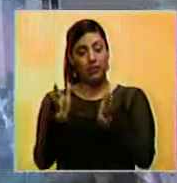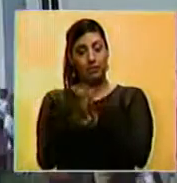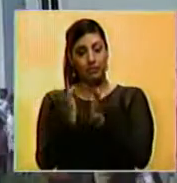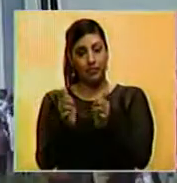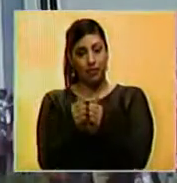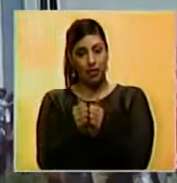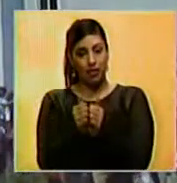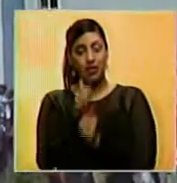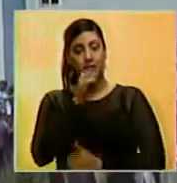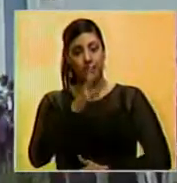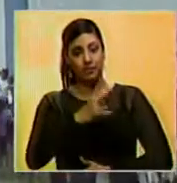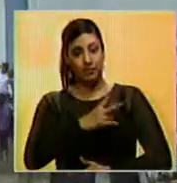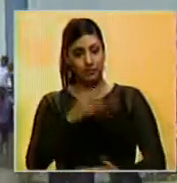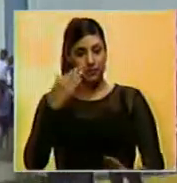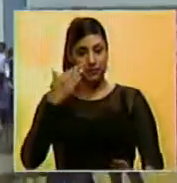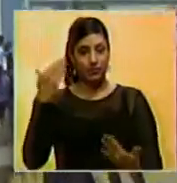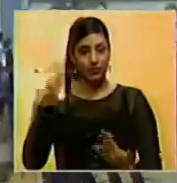ni na martínez noticiero venevisión